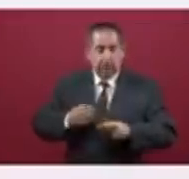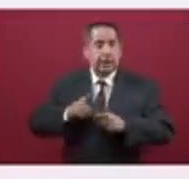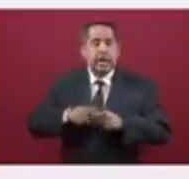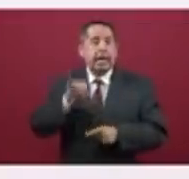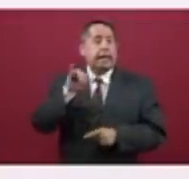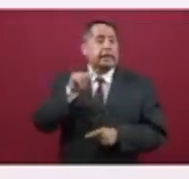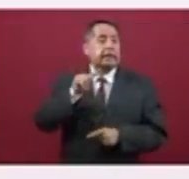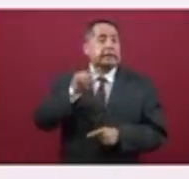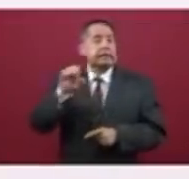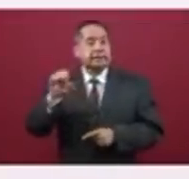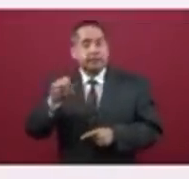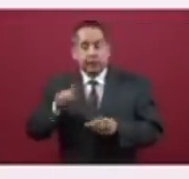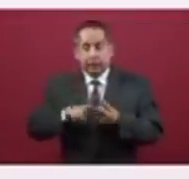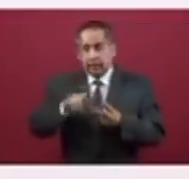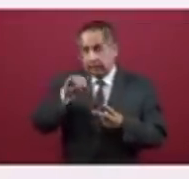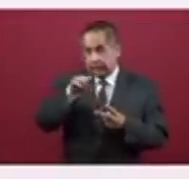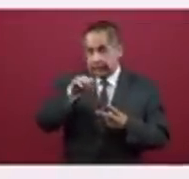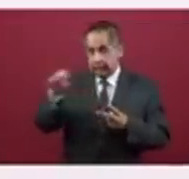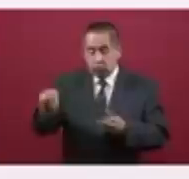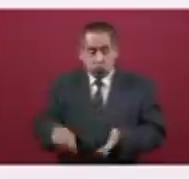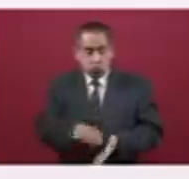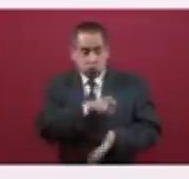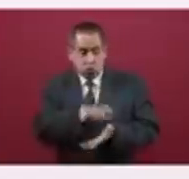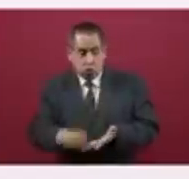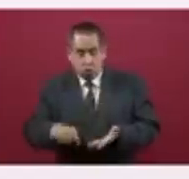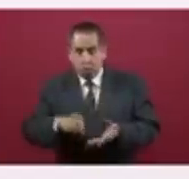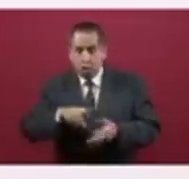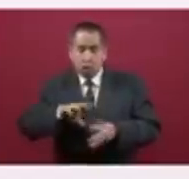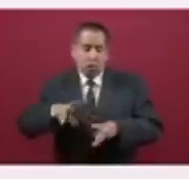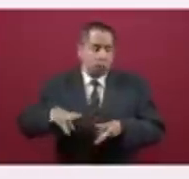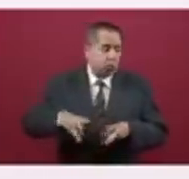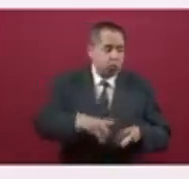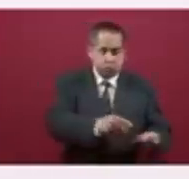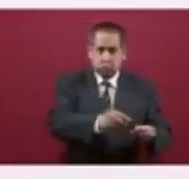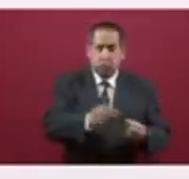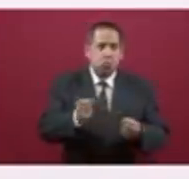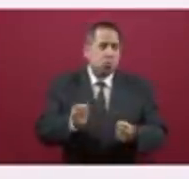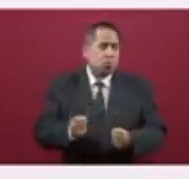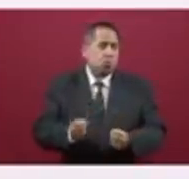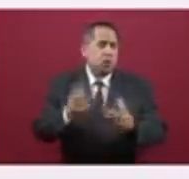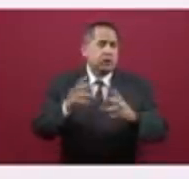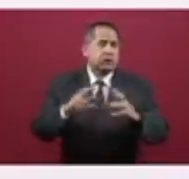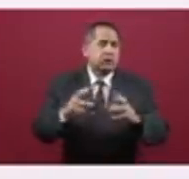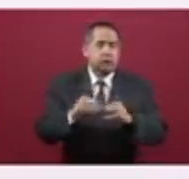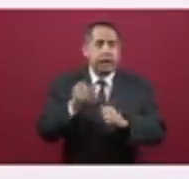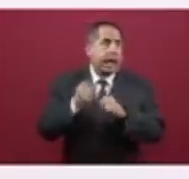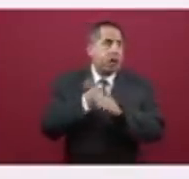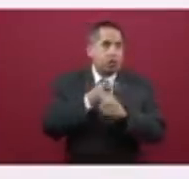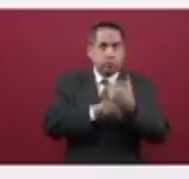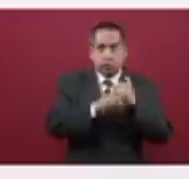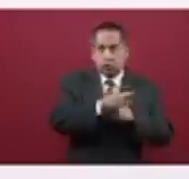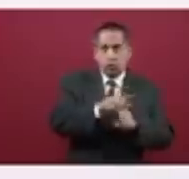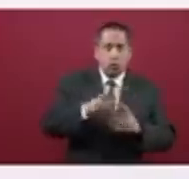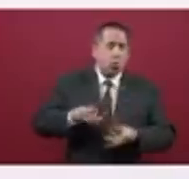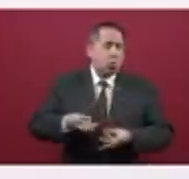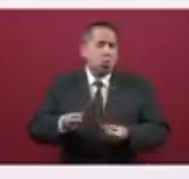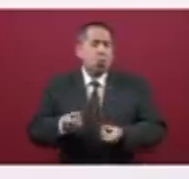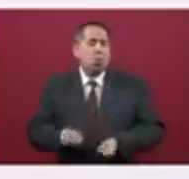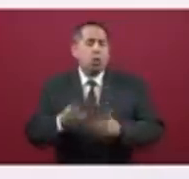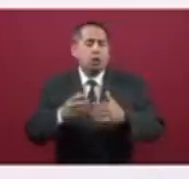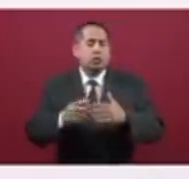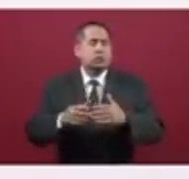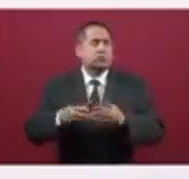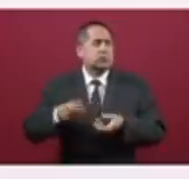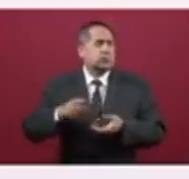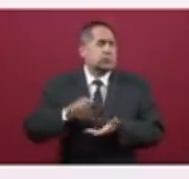y el seguro social significó en 2018 una erogación